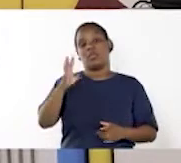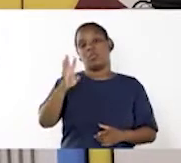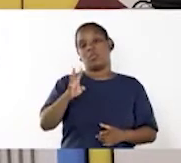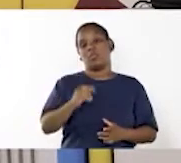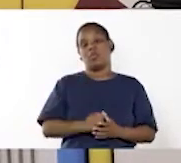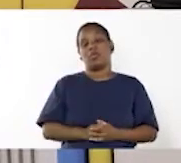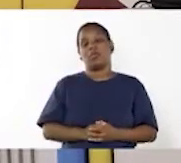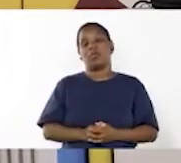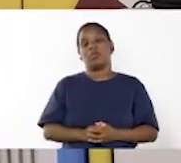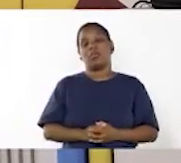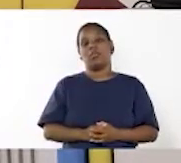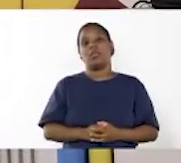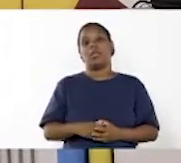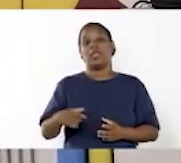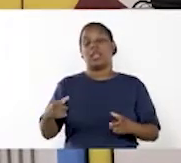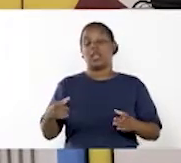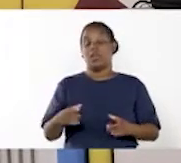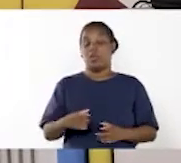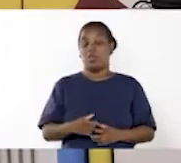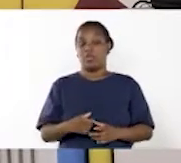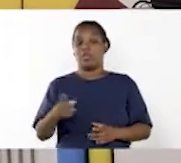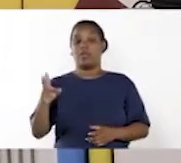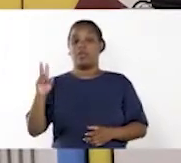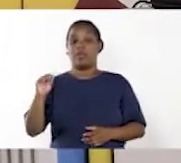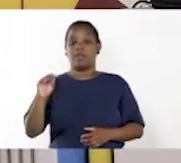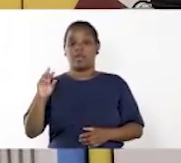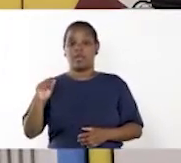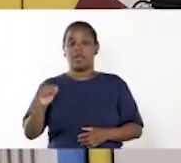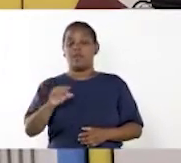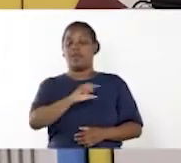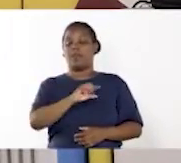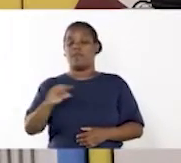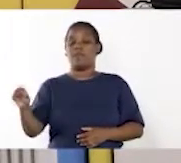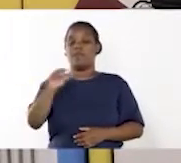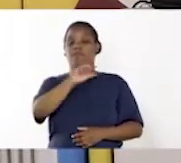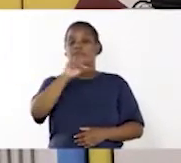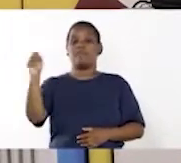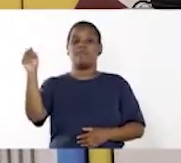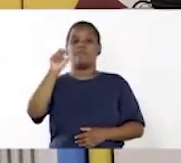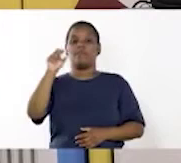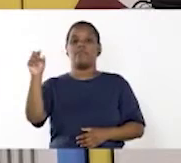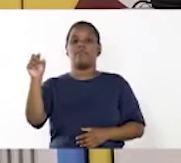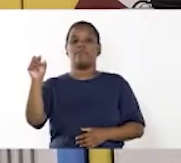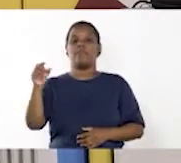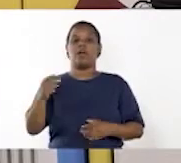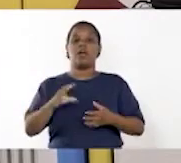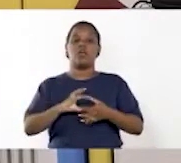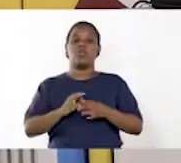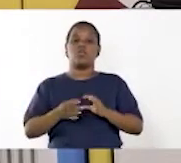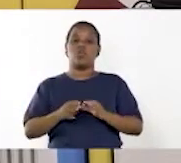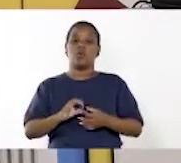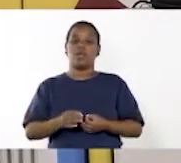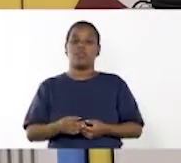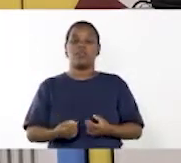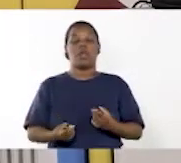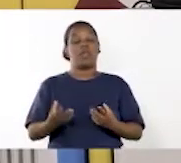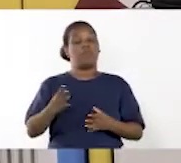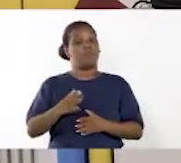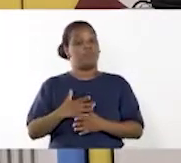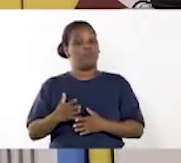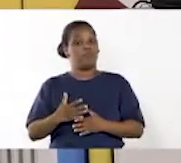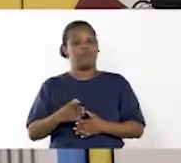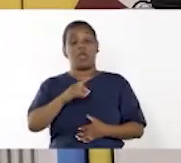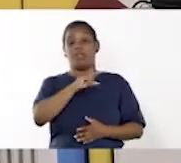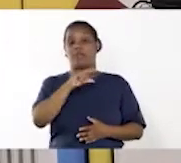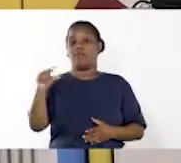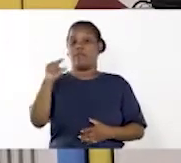esa unidad es la que se refiere a fajas geográficas. Hay varias fajas geográficas a las